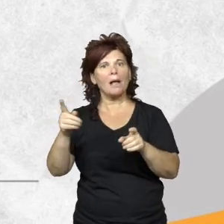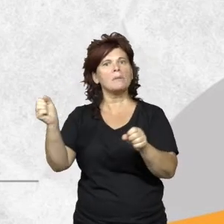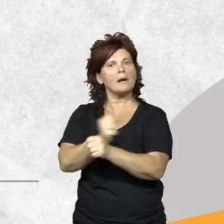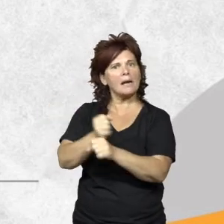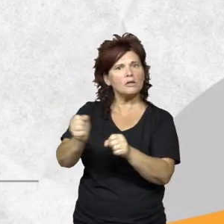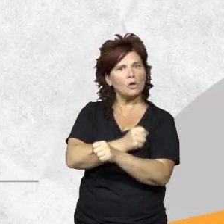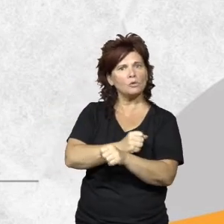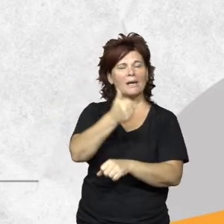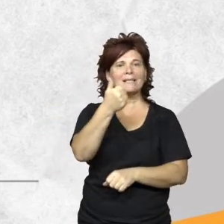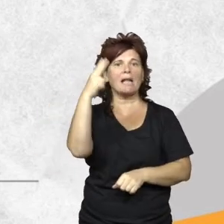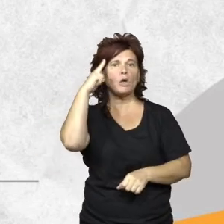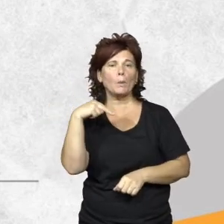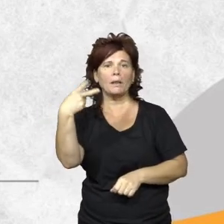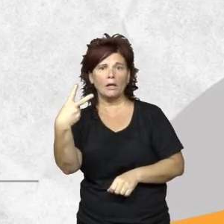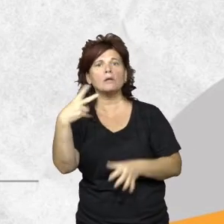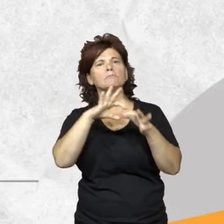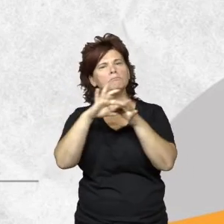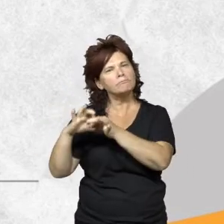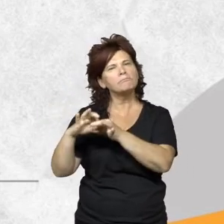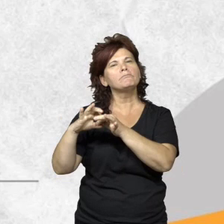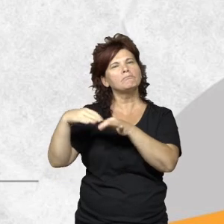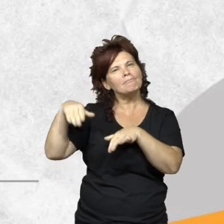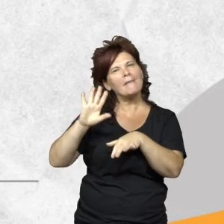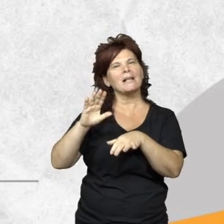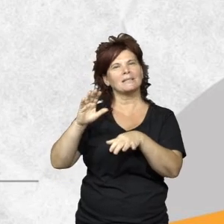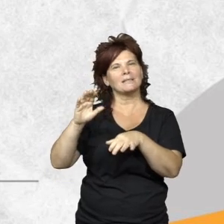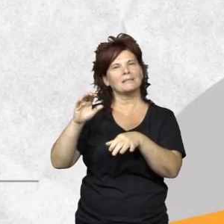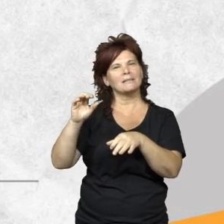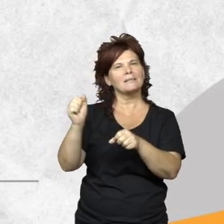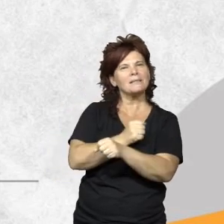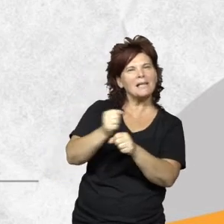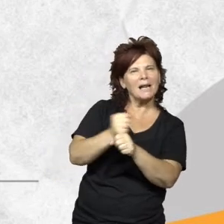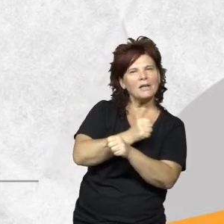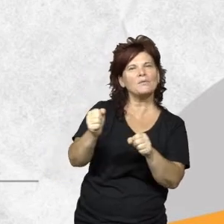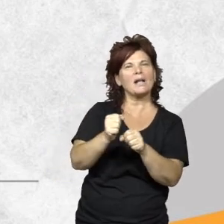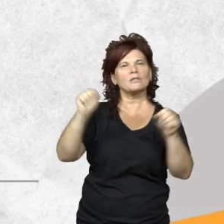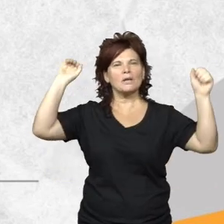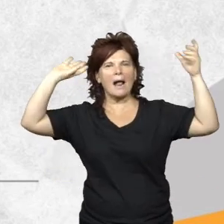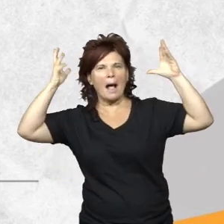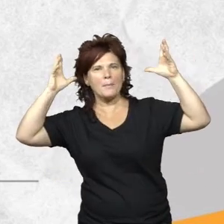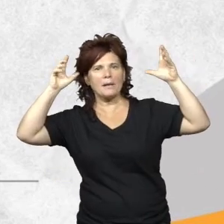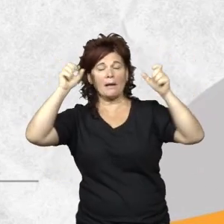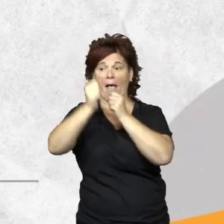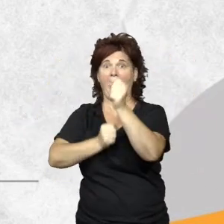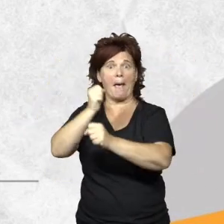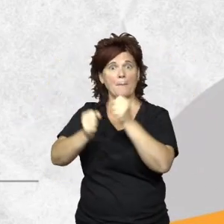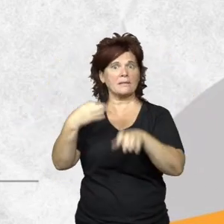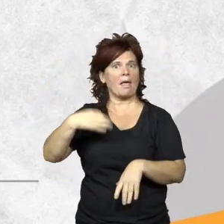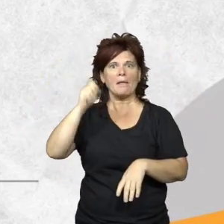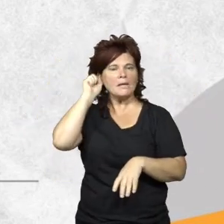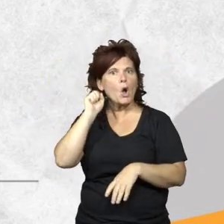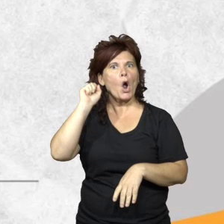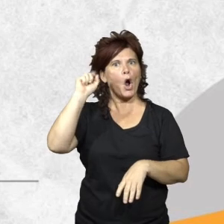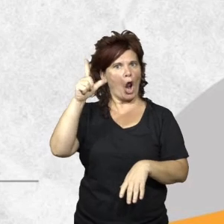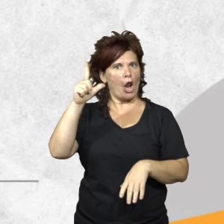la 692 tiene mucho que ver con la certificación ambiental que tienen que lograr estas industrias para